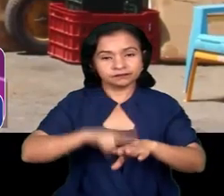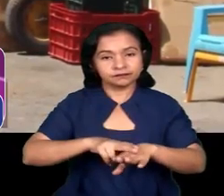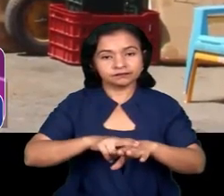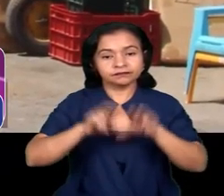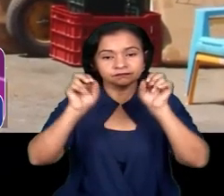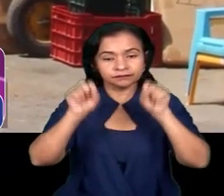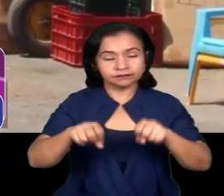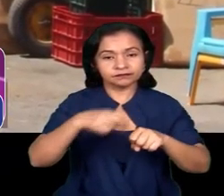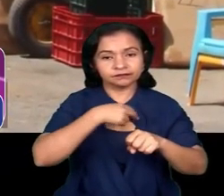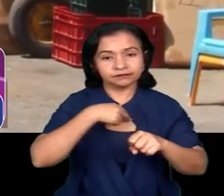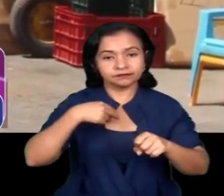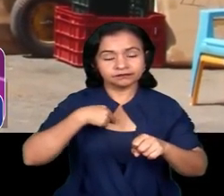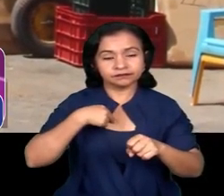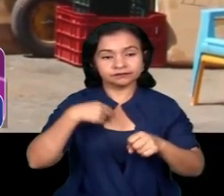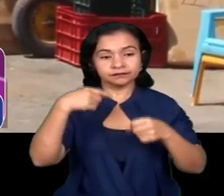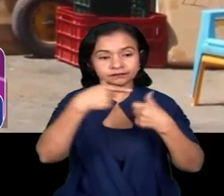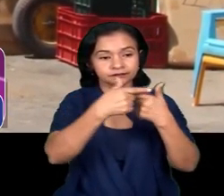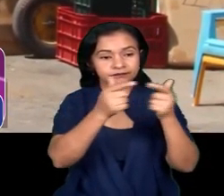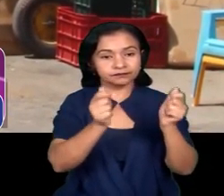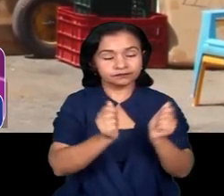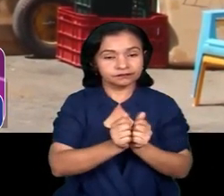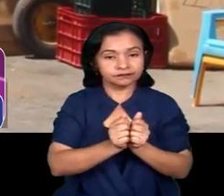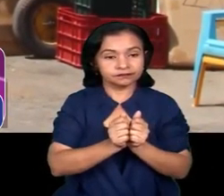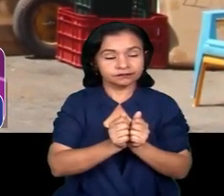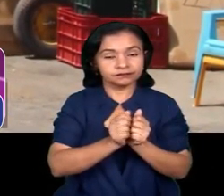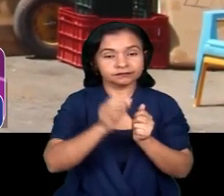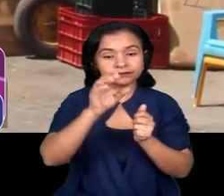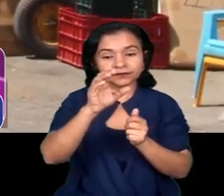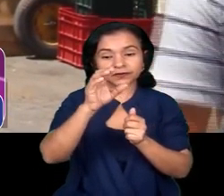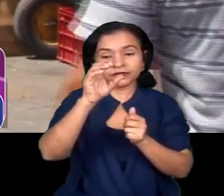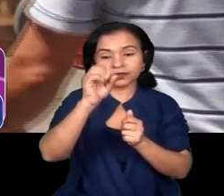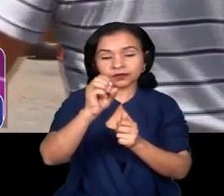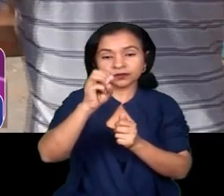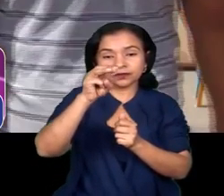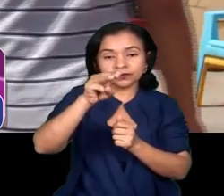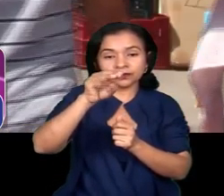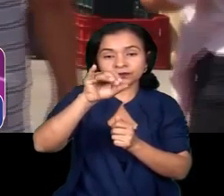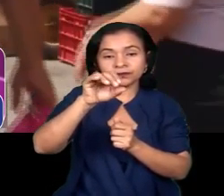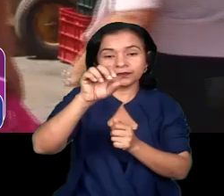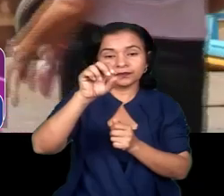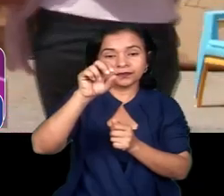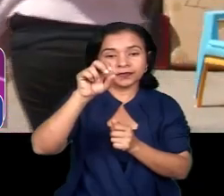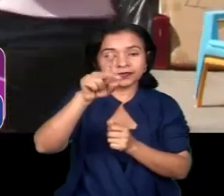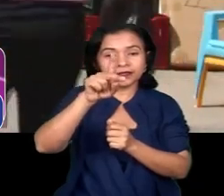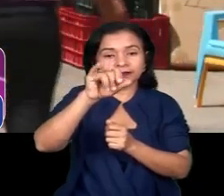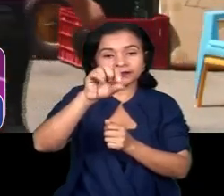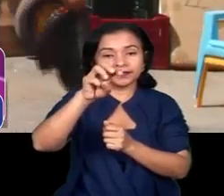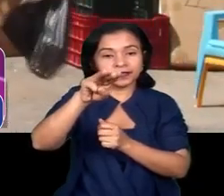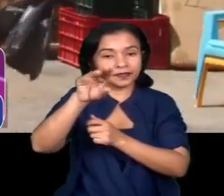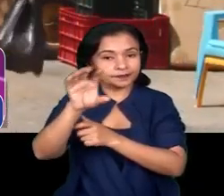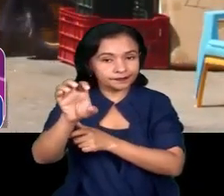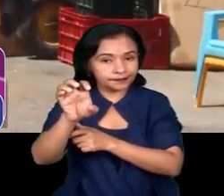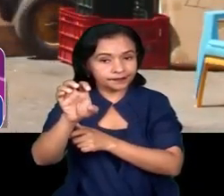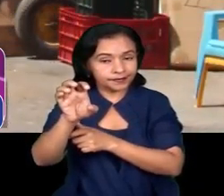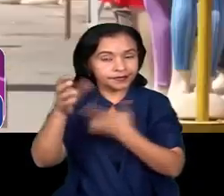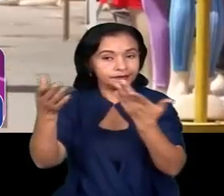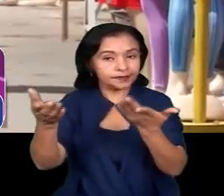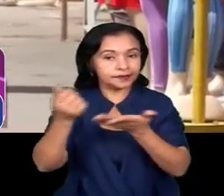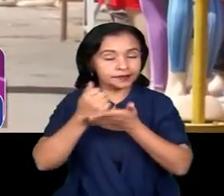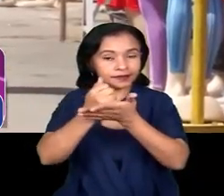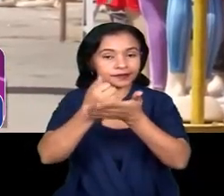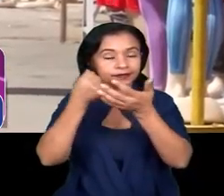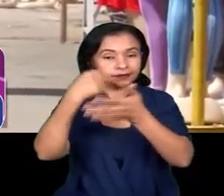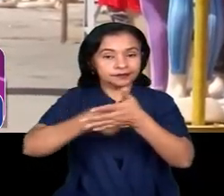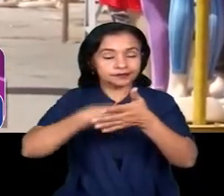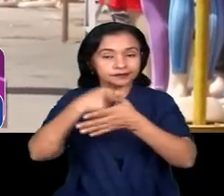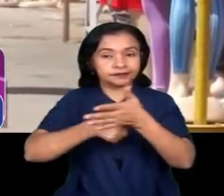lo podamos a través de lo que es las comipymes, las empresas, las cámaras, donde estamos todos, que ahí es donde vamos a fortalecer.